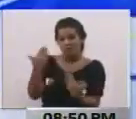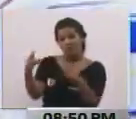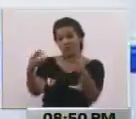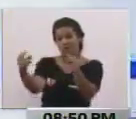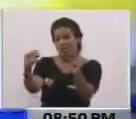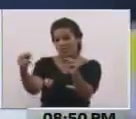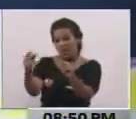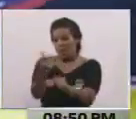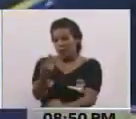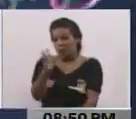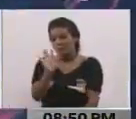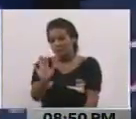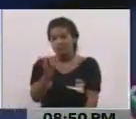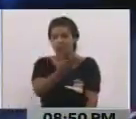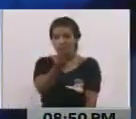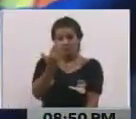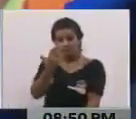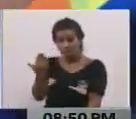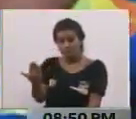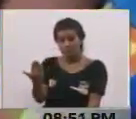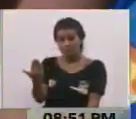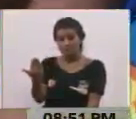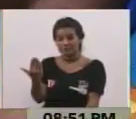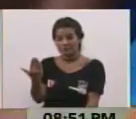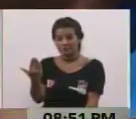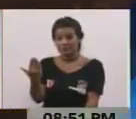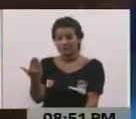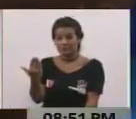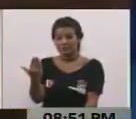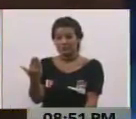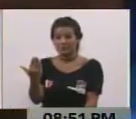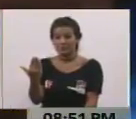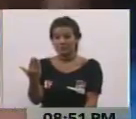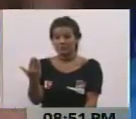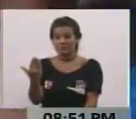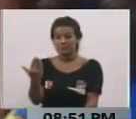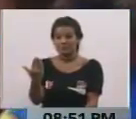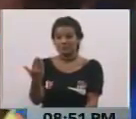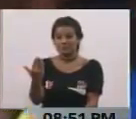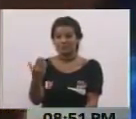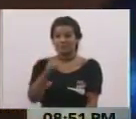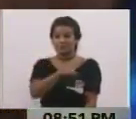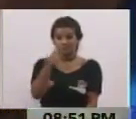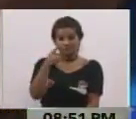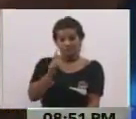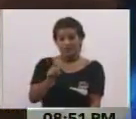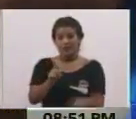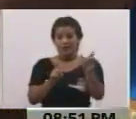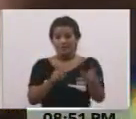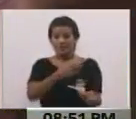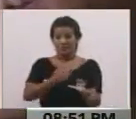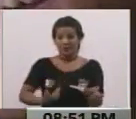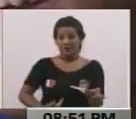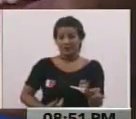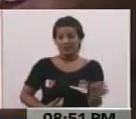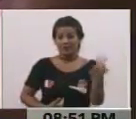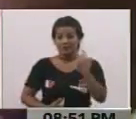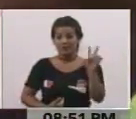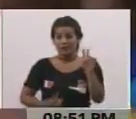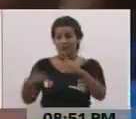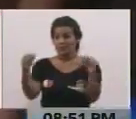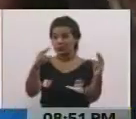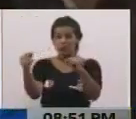podemos observar como parte de la agenda de trabajo del mandatario venezolano desde el